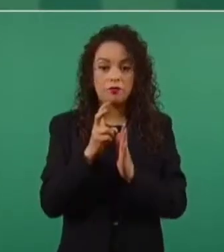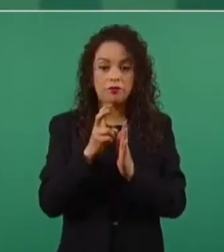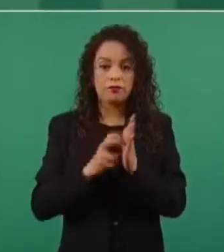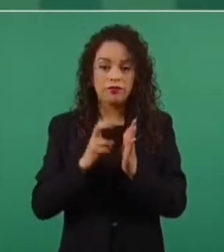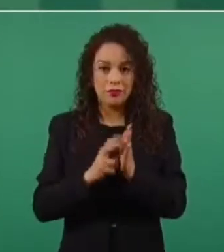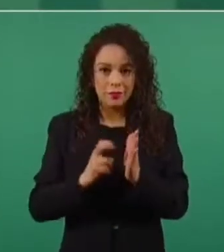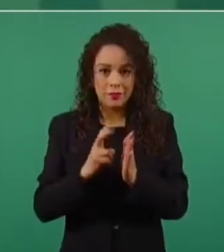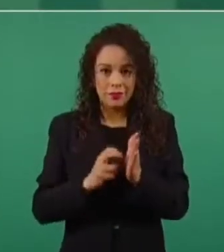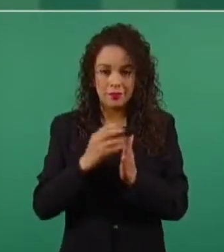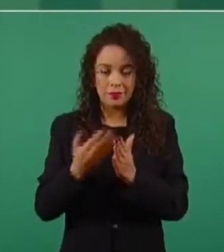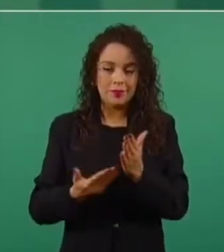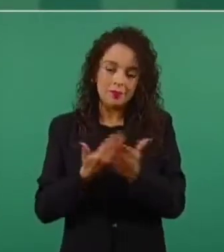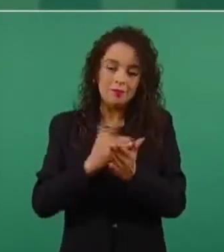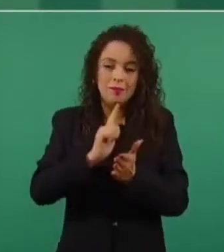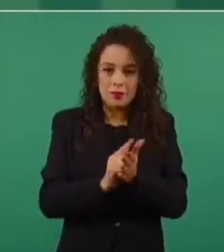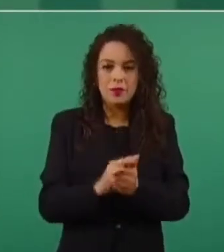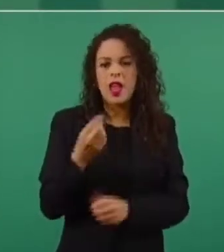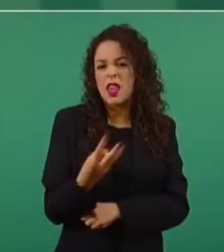básicamente son 3.